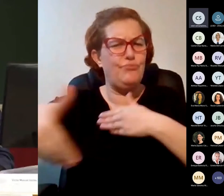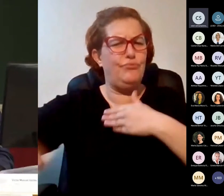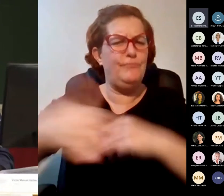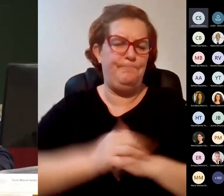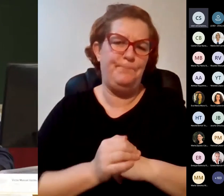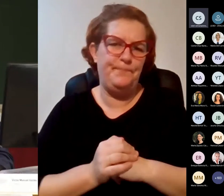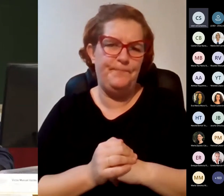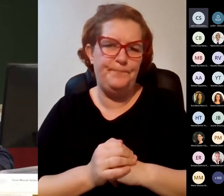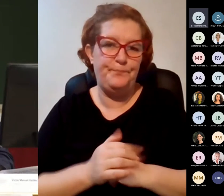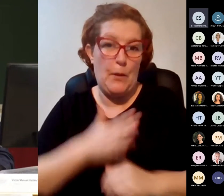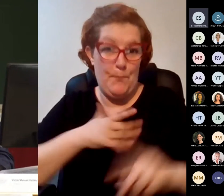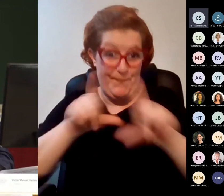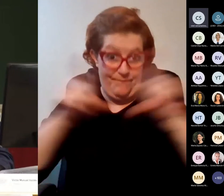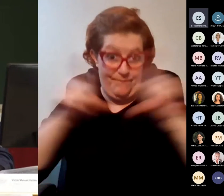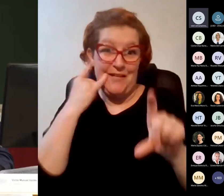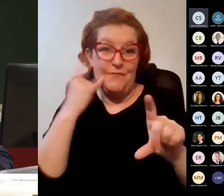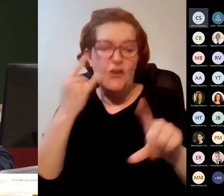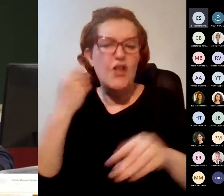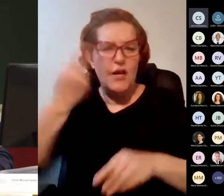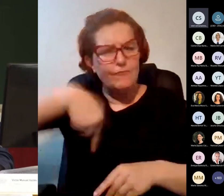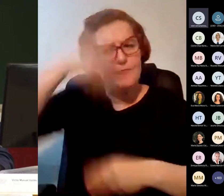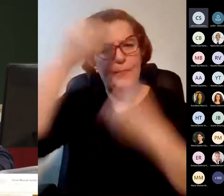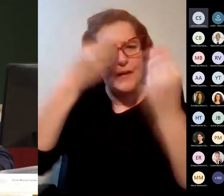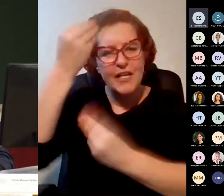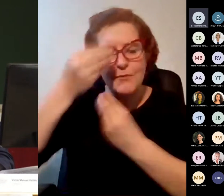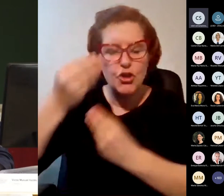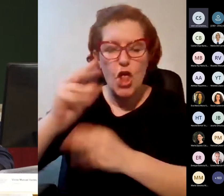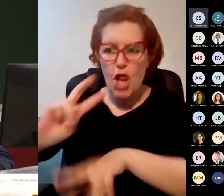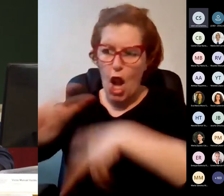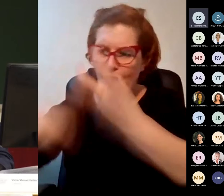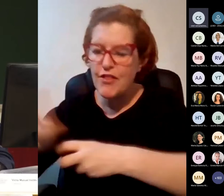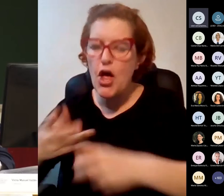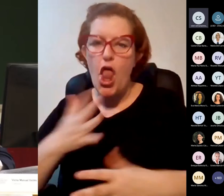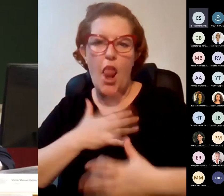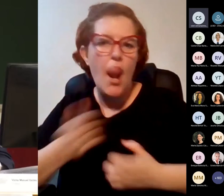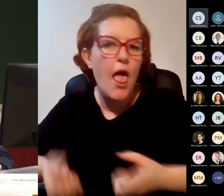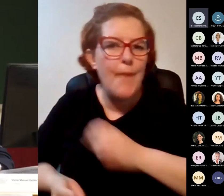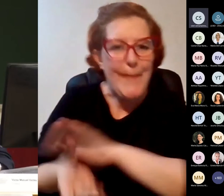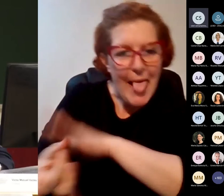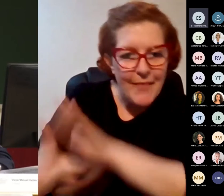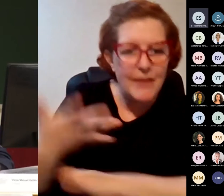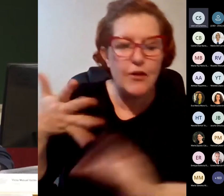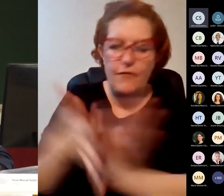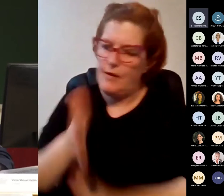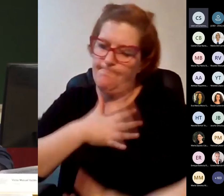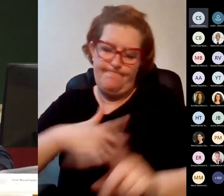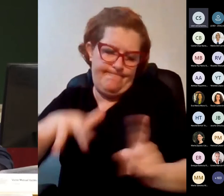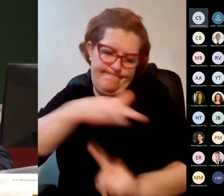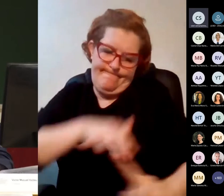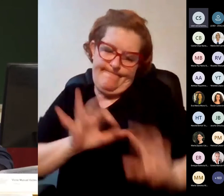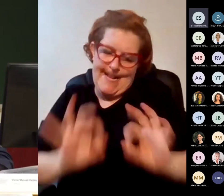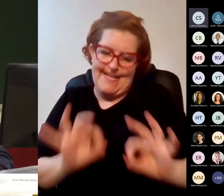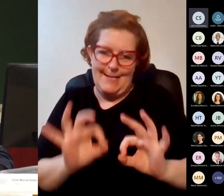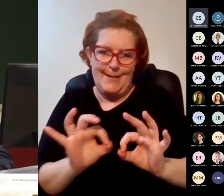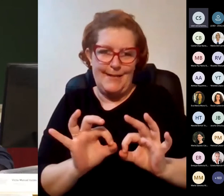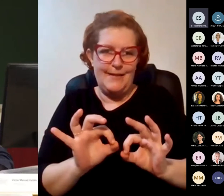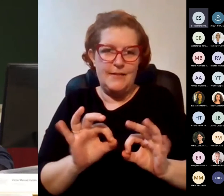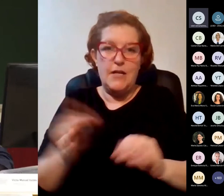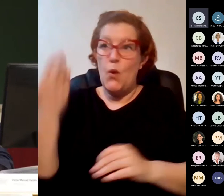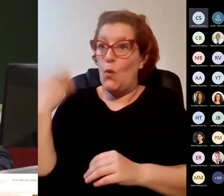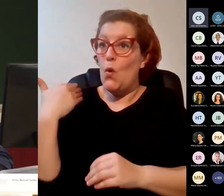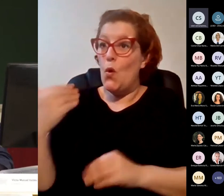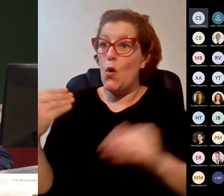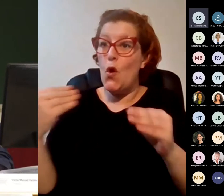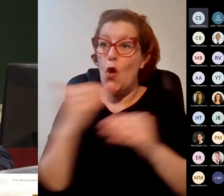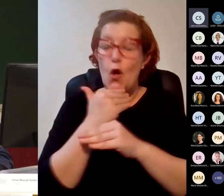en telefónica pensamos que la innovación y el emprendimiento forma parte de nuestro ecosistema pasado más de octubre de nuestro presidente